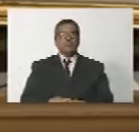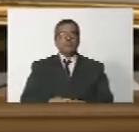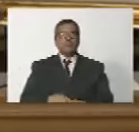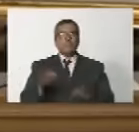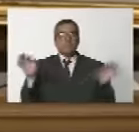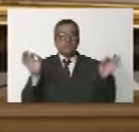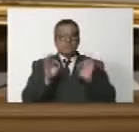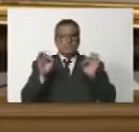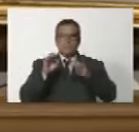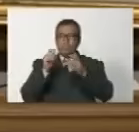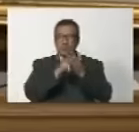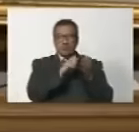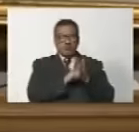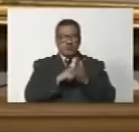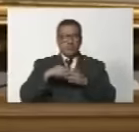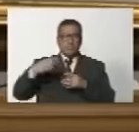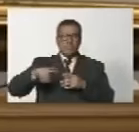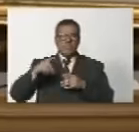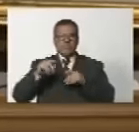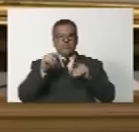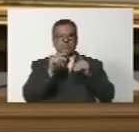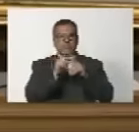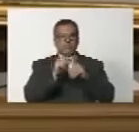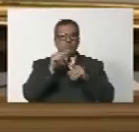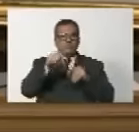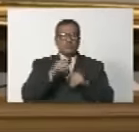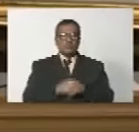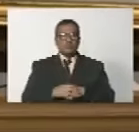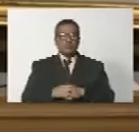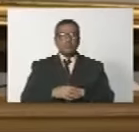No hay más nadie anotado en los derechos de palabra.